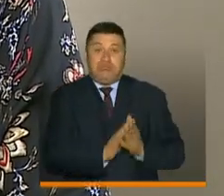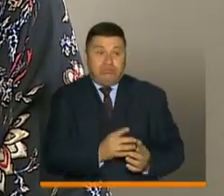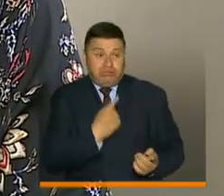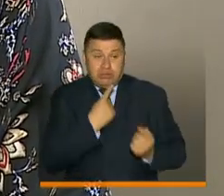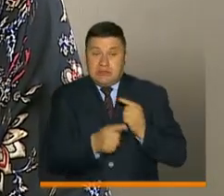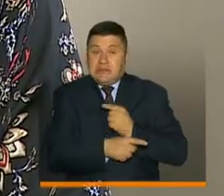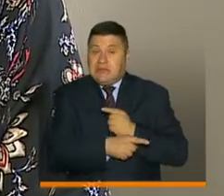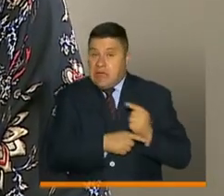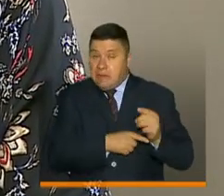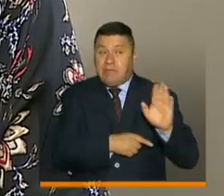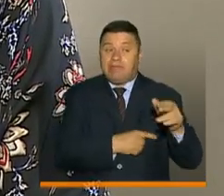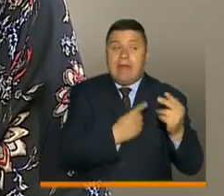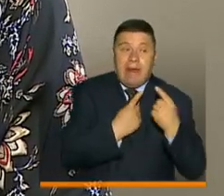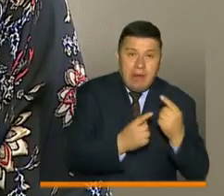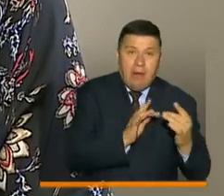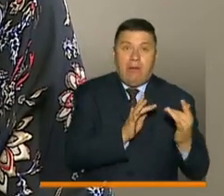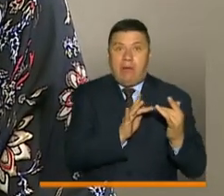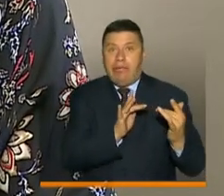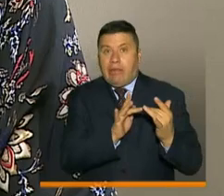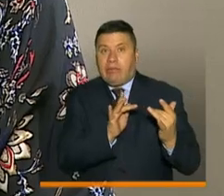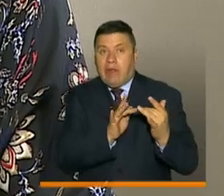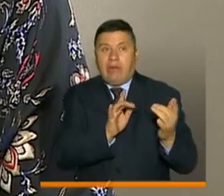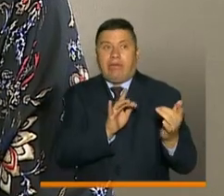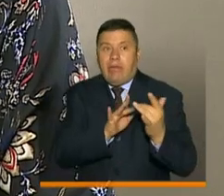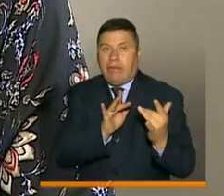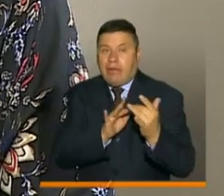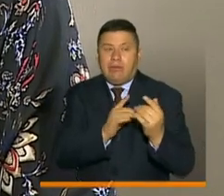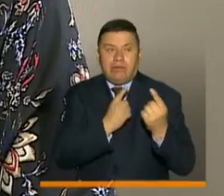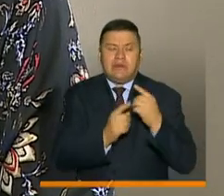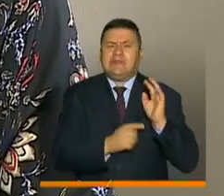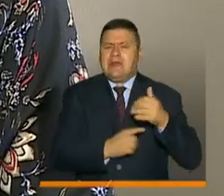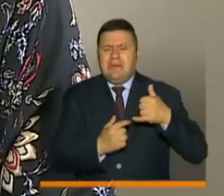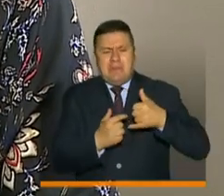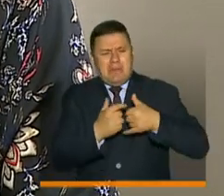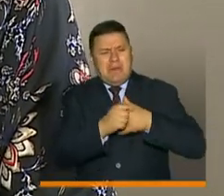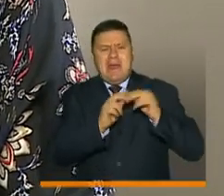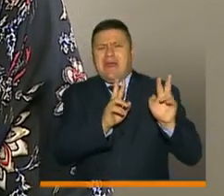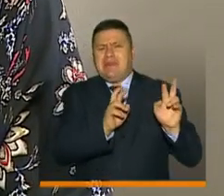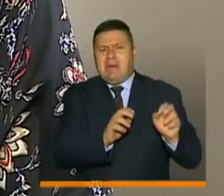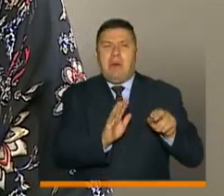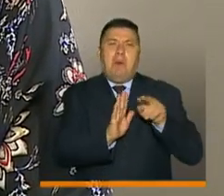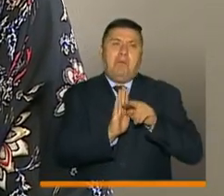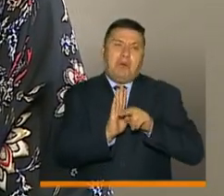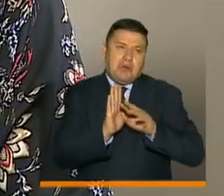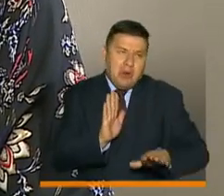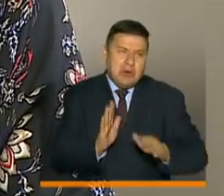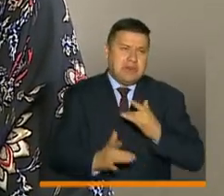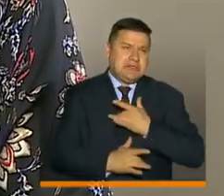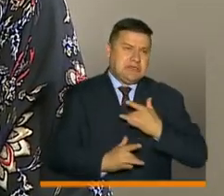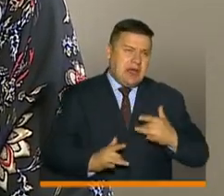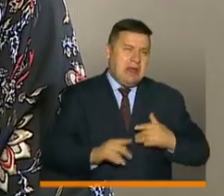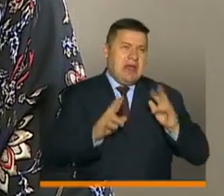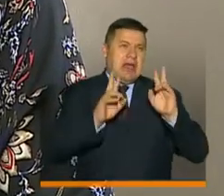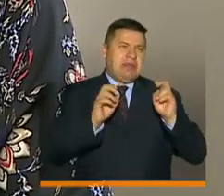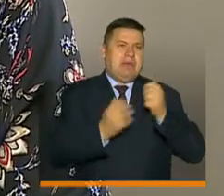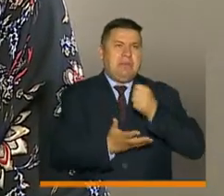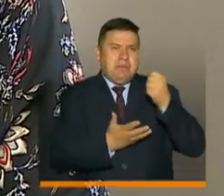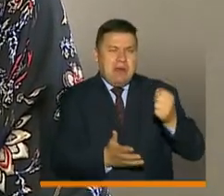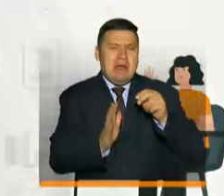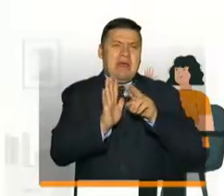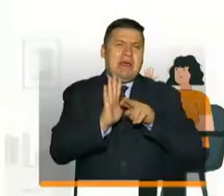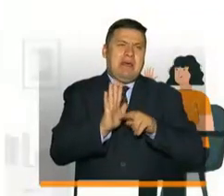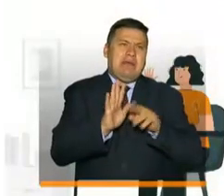es semanal. Se llama Contáctate con el MEN. Hemos pasado por todos los temas, protocolos, temas de salud, temas de recursos,